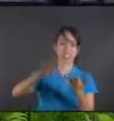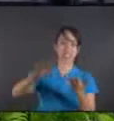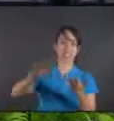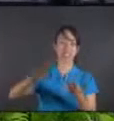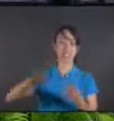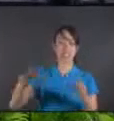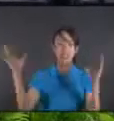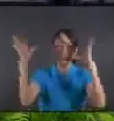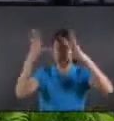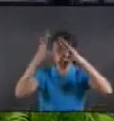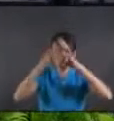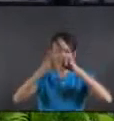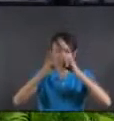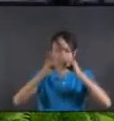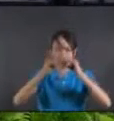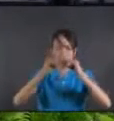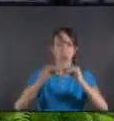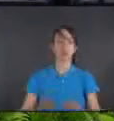estaba aquello?